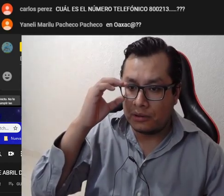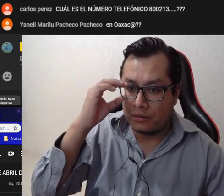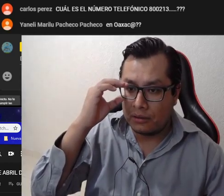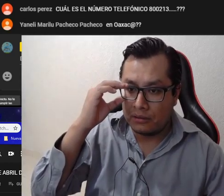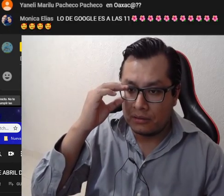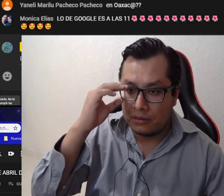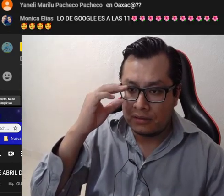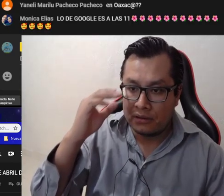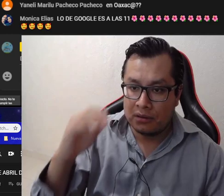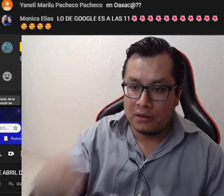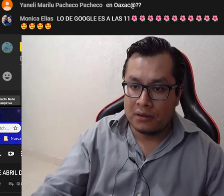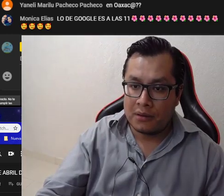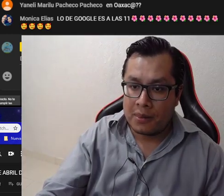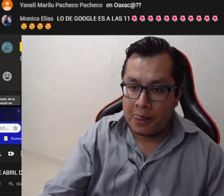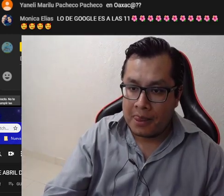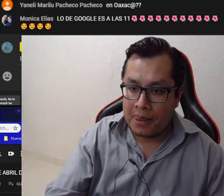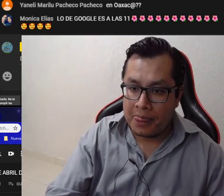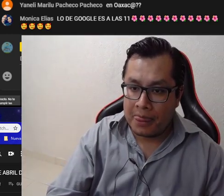estoy viendo,